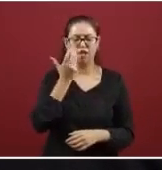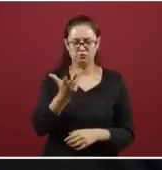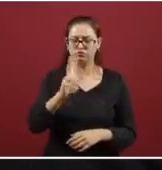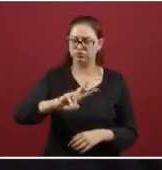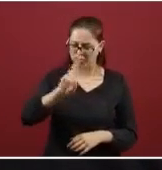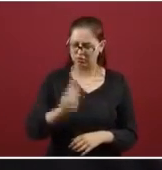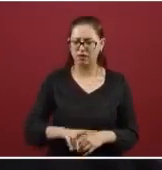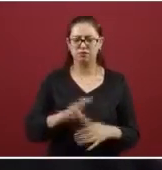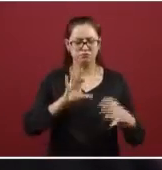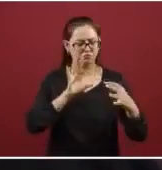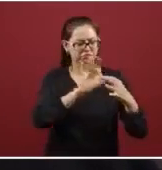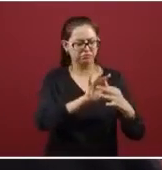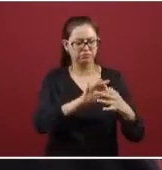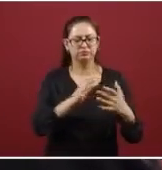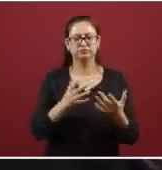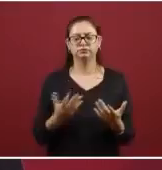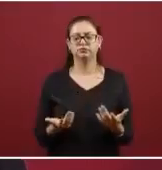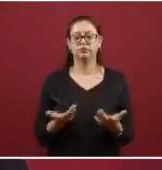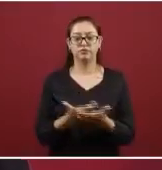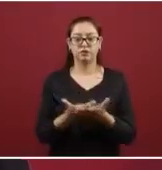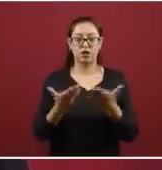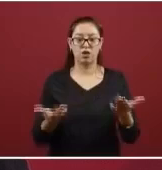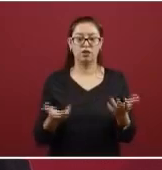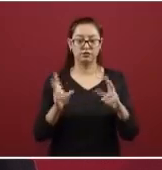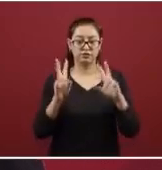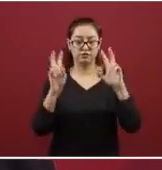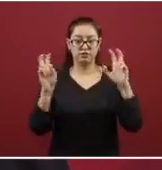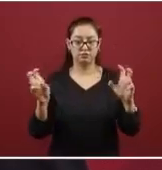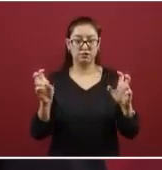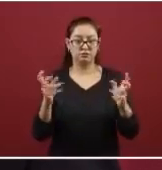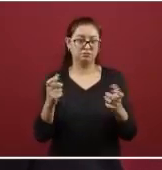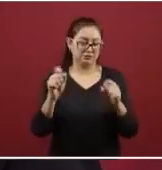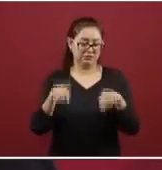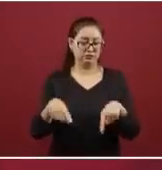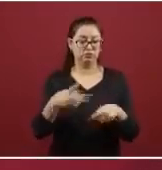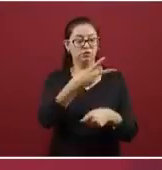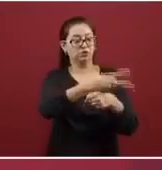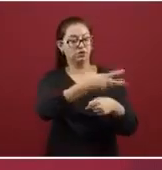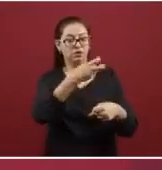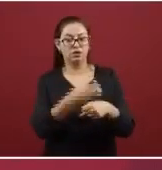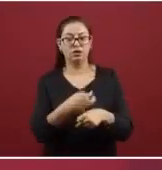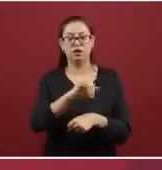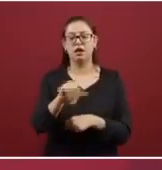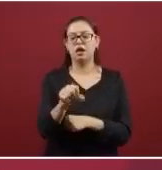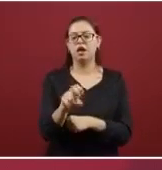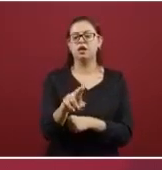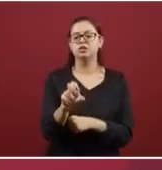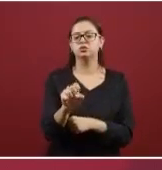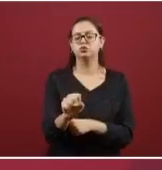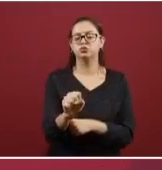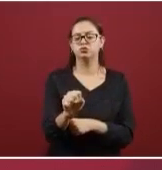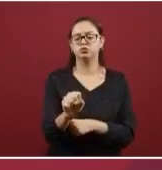Para hablar sobre esto, he invitado a Jesús Seade,